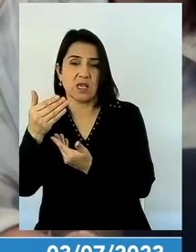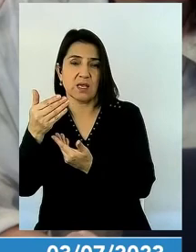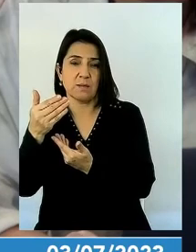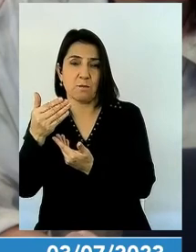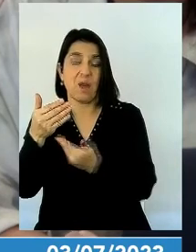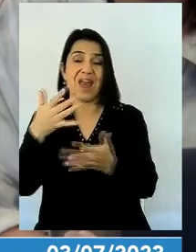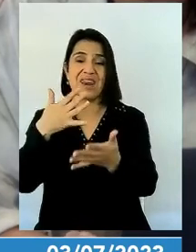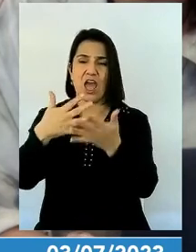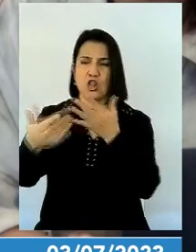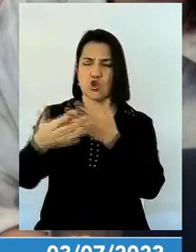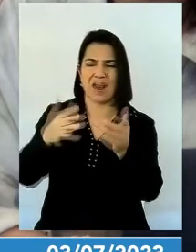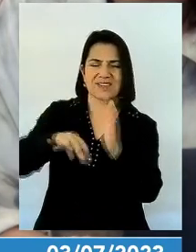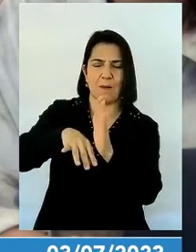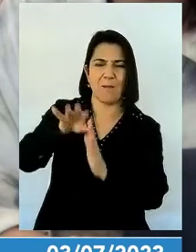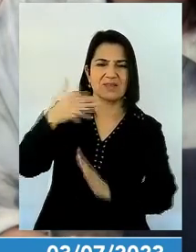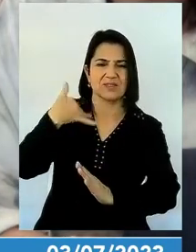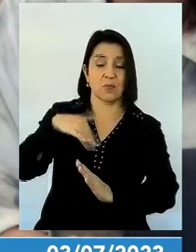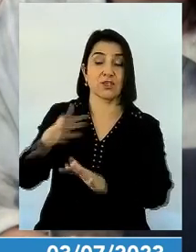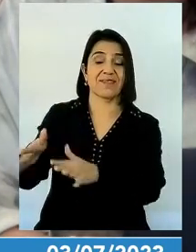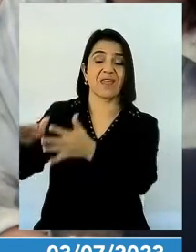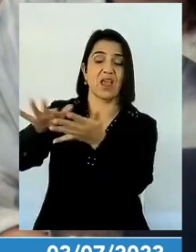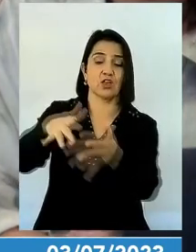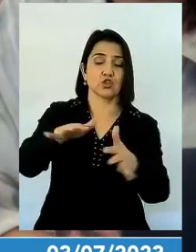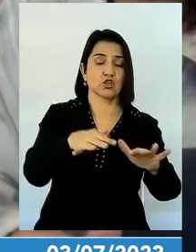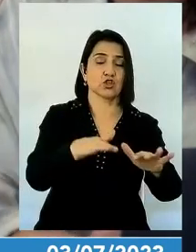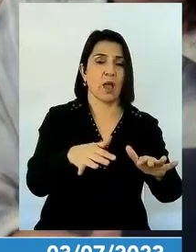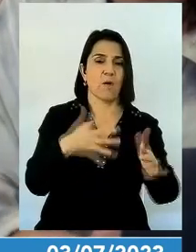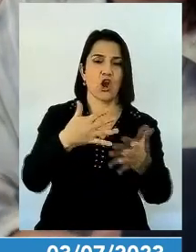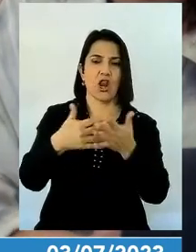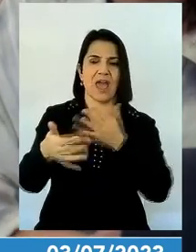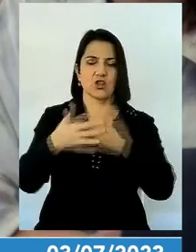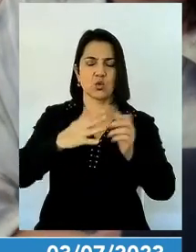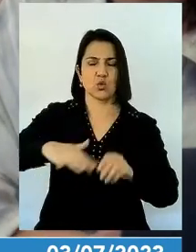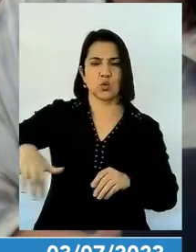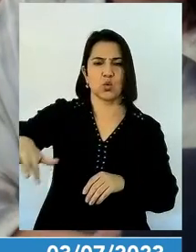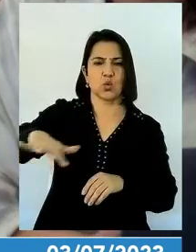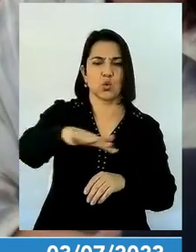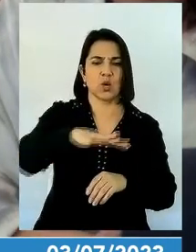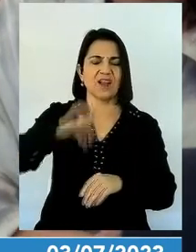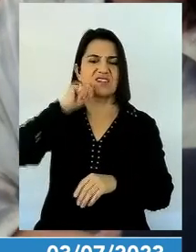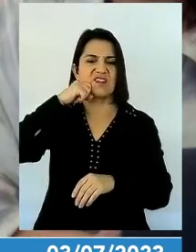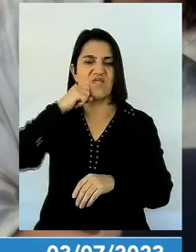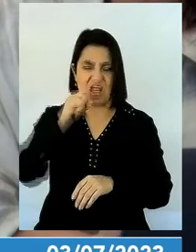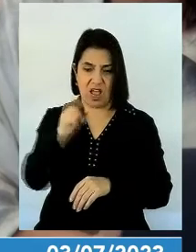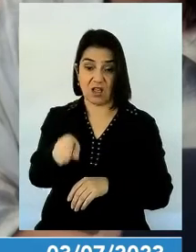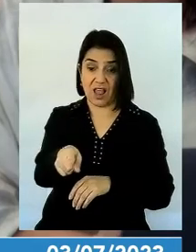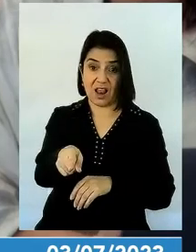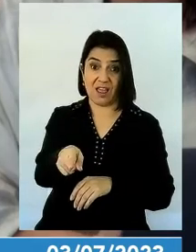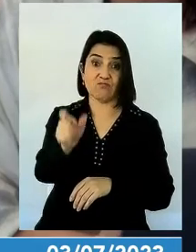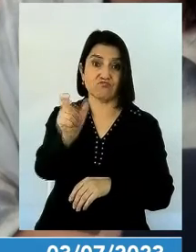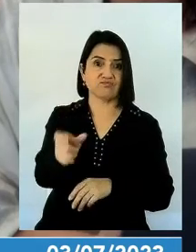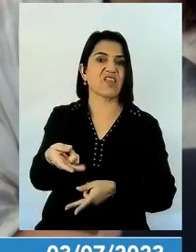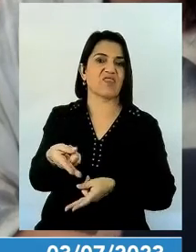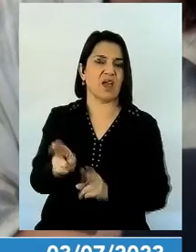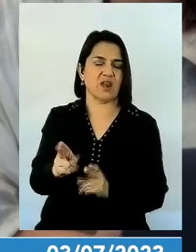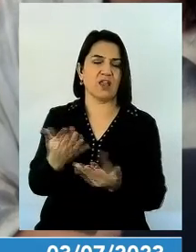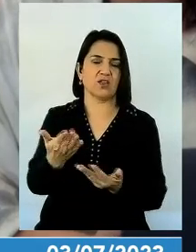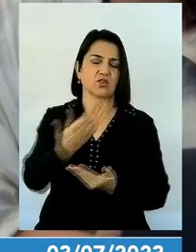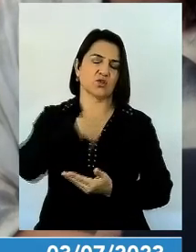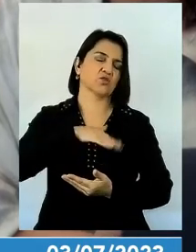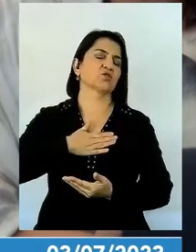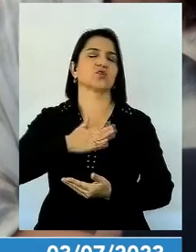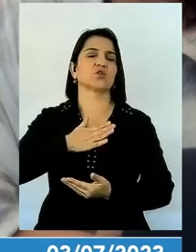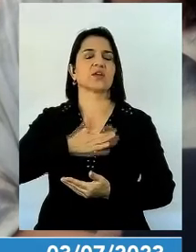ecosistemas como o que sean considerados como sujetos de derecho. Y cuando nosotros queremos reflexionar con respecto a